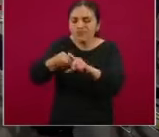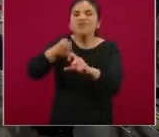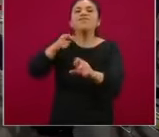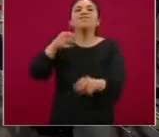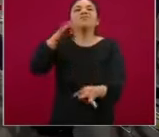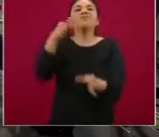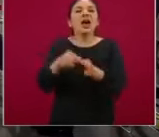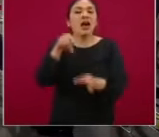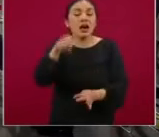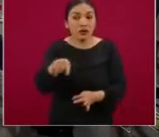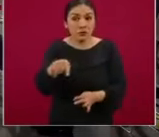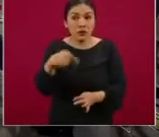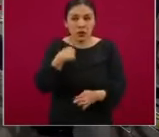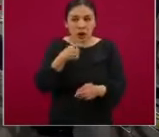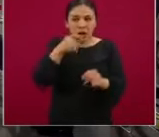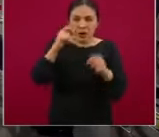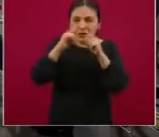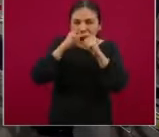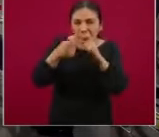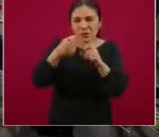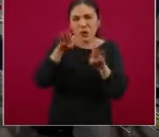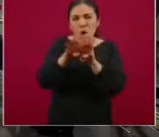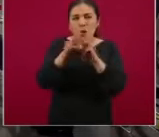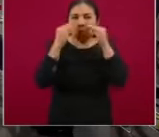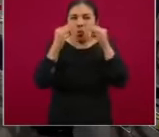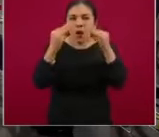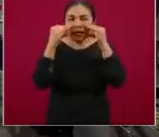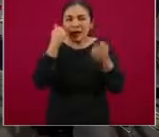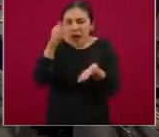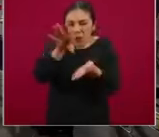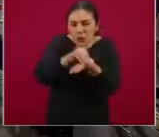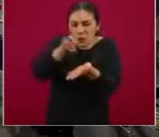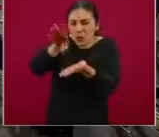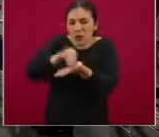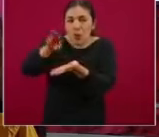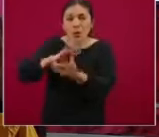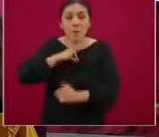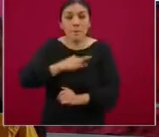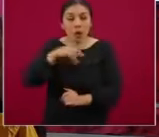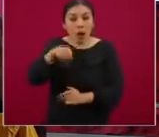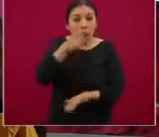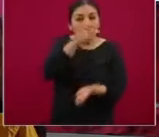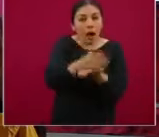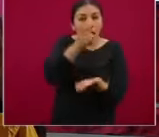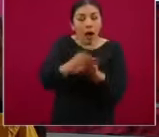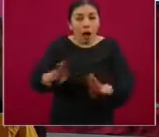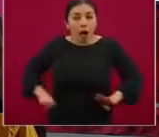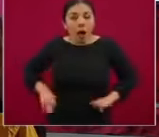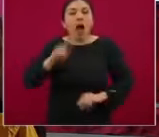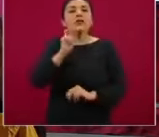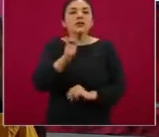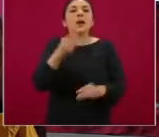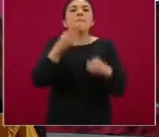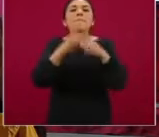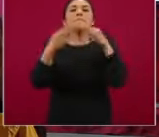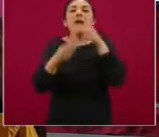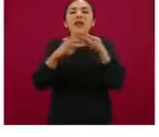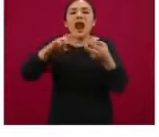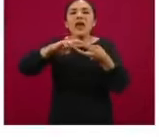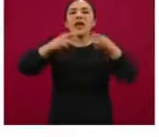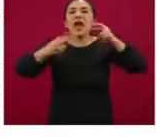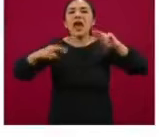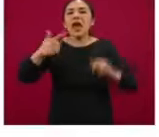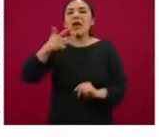tratar de tener estos virus en la muestra, entonces lo que esta prueba identifica es precisamente el material